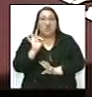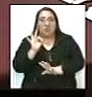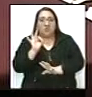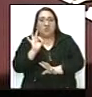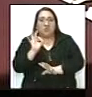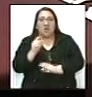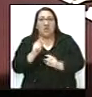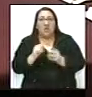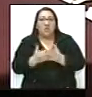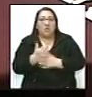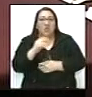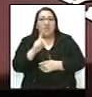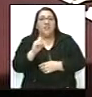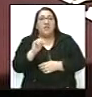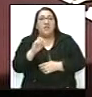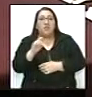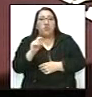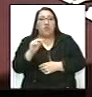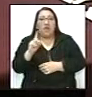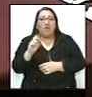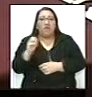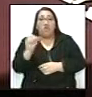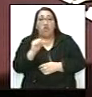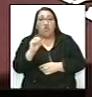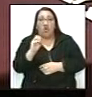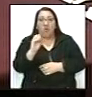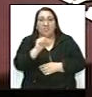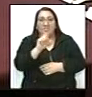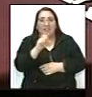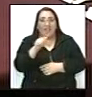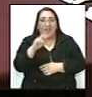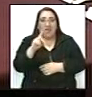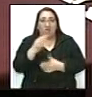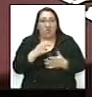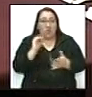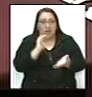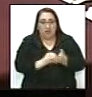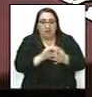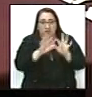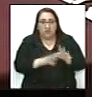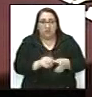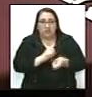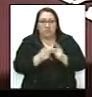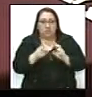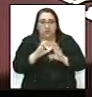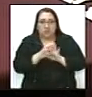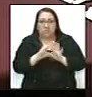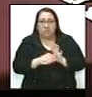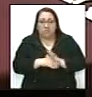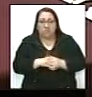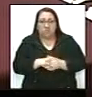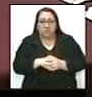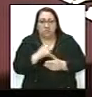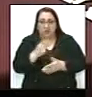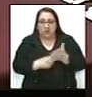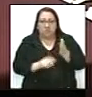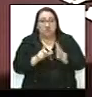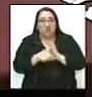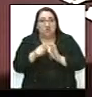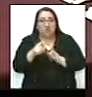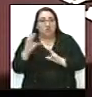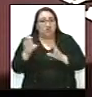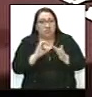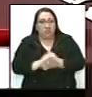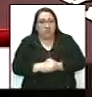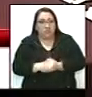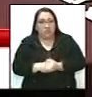a diputados o a senadores no esté puesto de manera literal en el texto de reforma constitucional, y que eso será materia de una